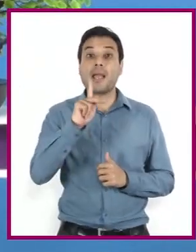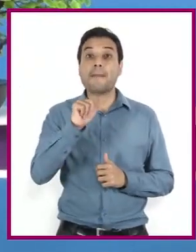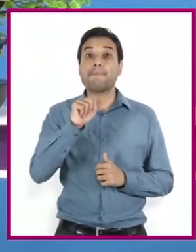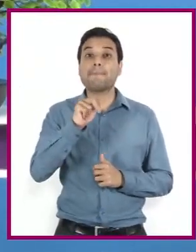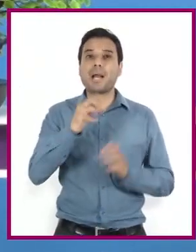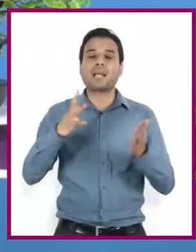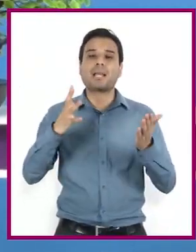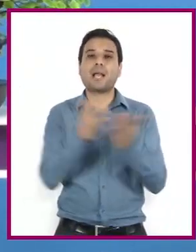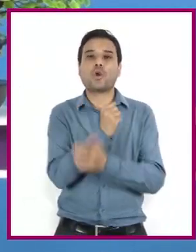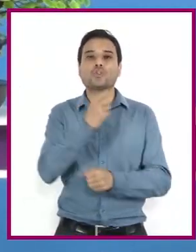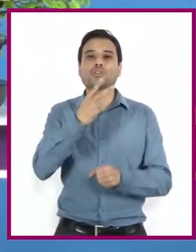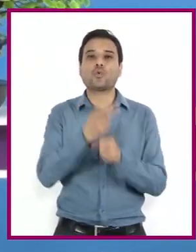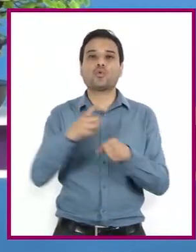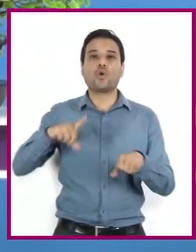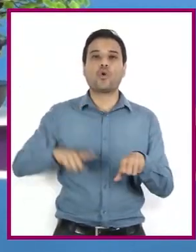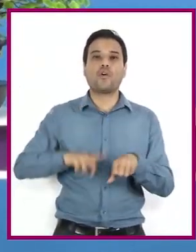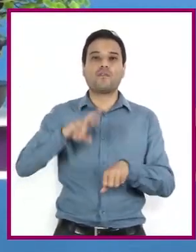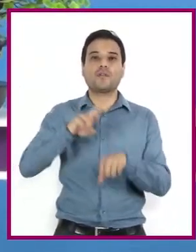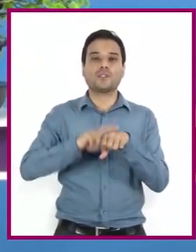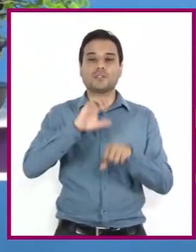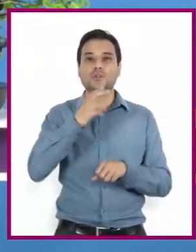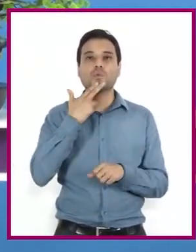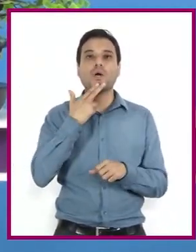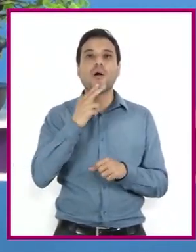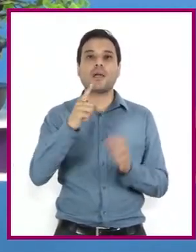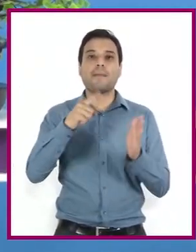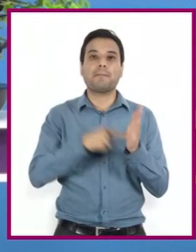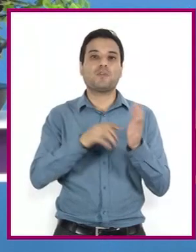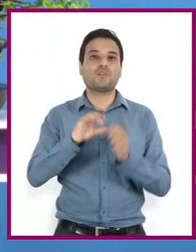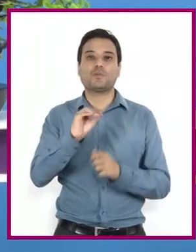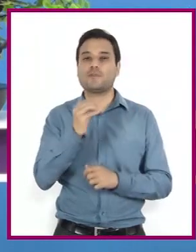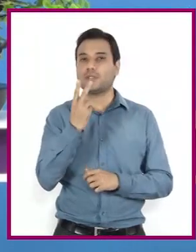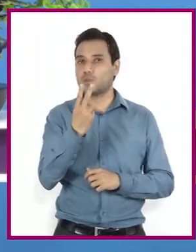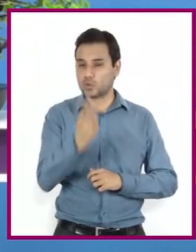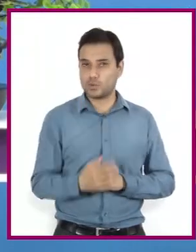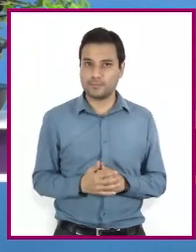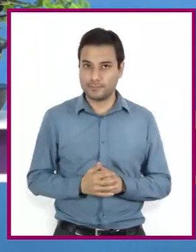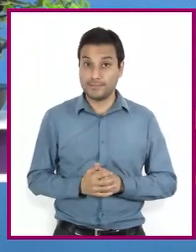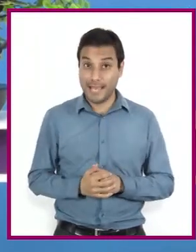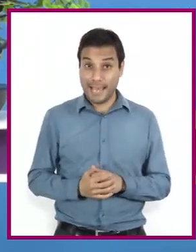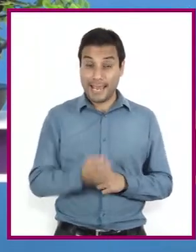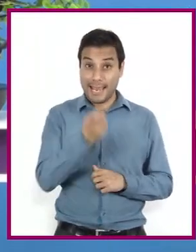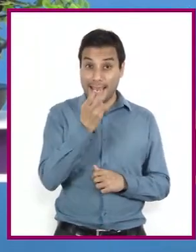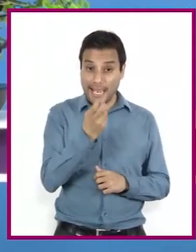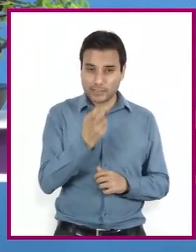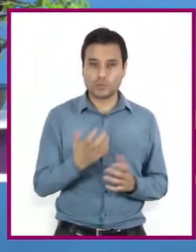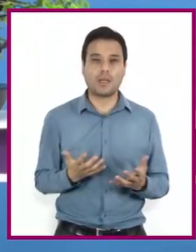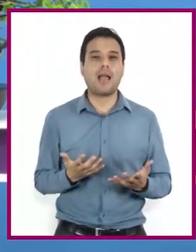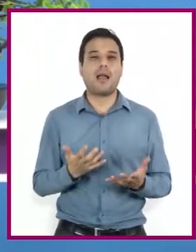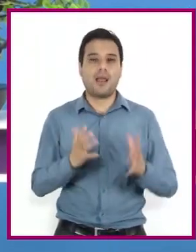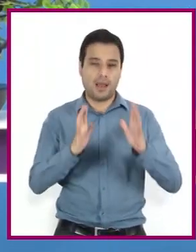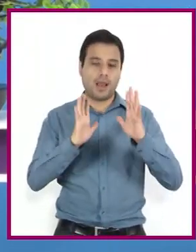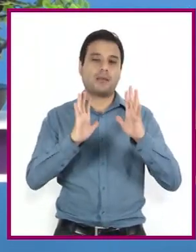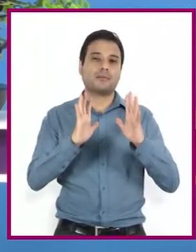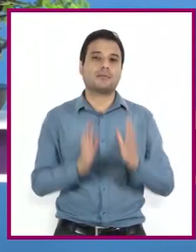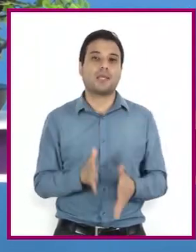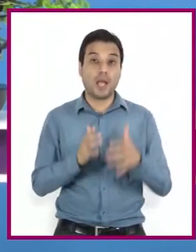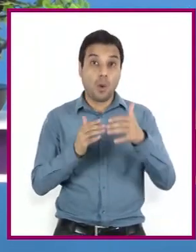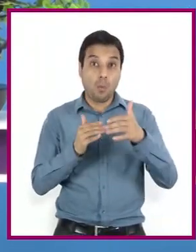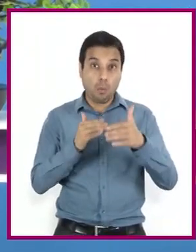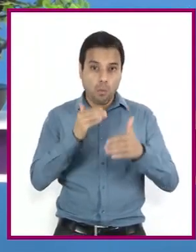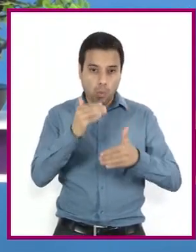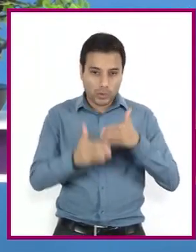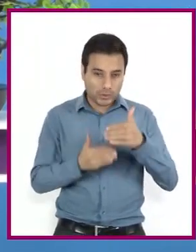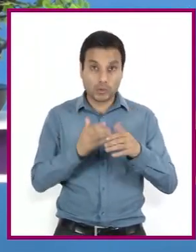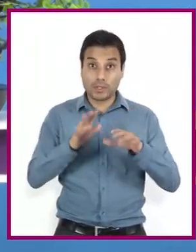segunda gubernatura en Chihuahua en 1992. Con ello se confirmó el proceso de